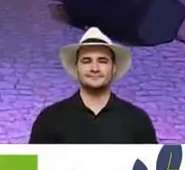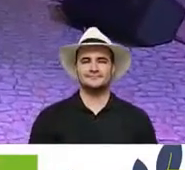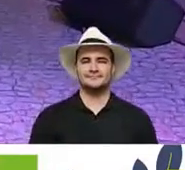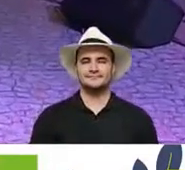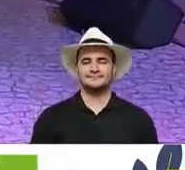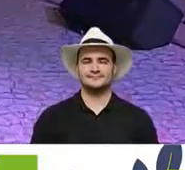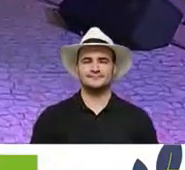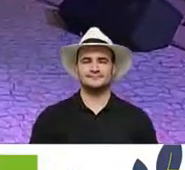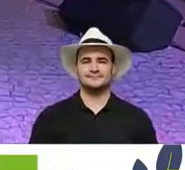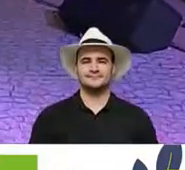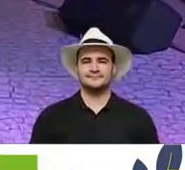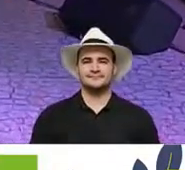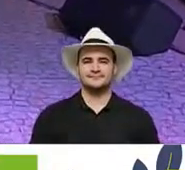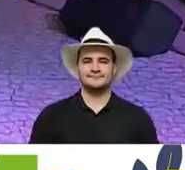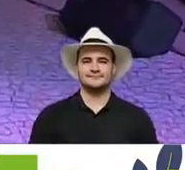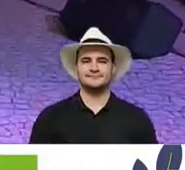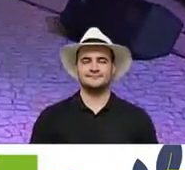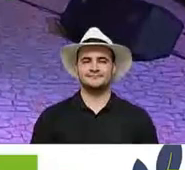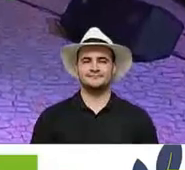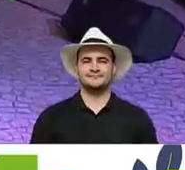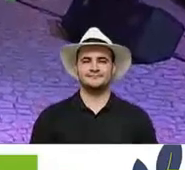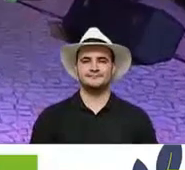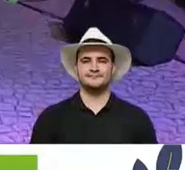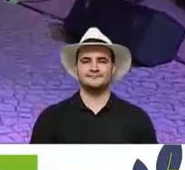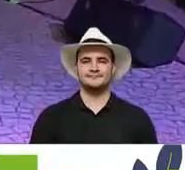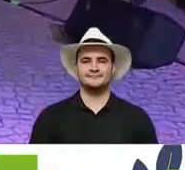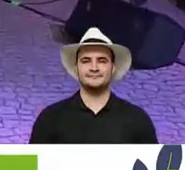futuro sostenible 40 años